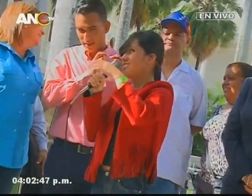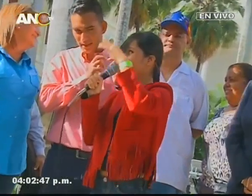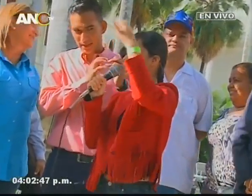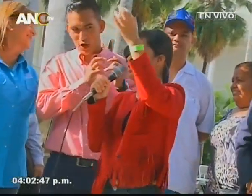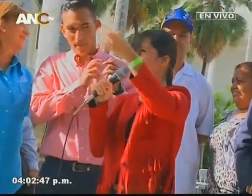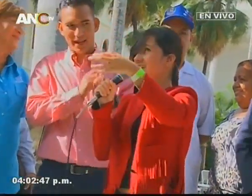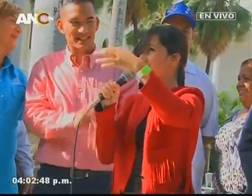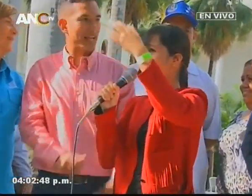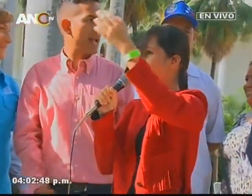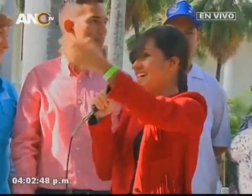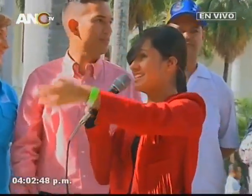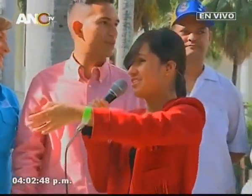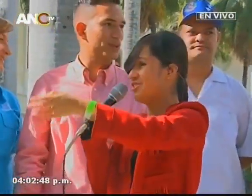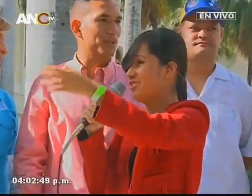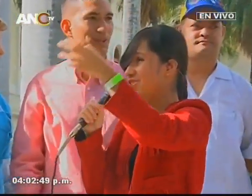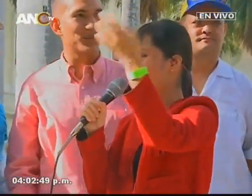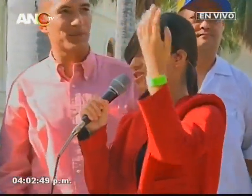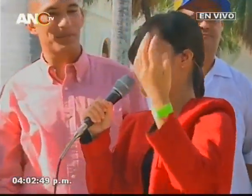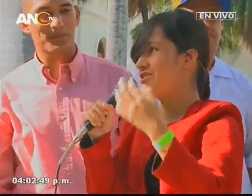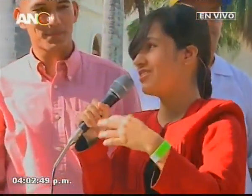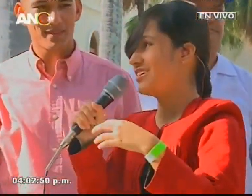Eso es lo que yo presiento.